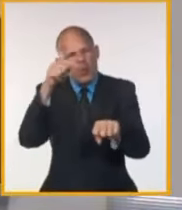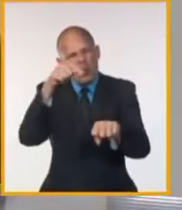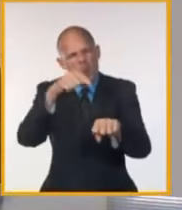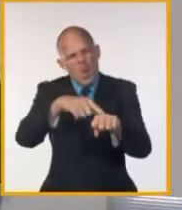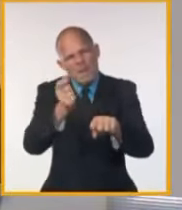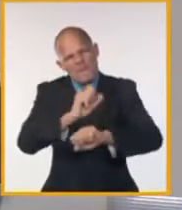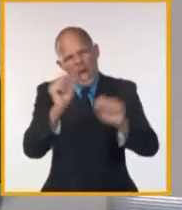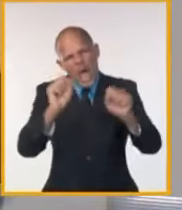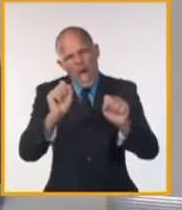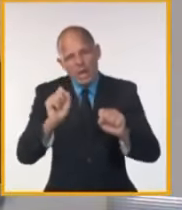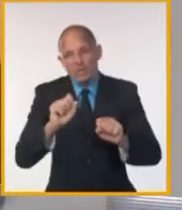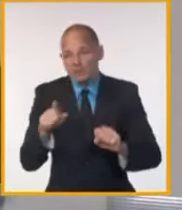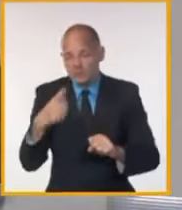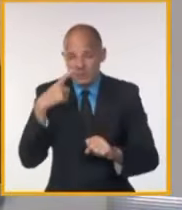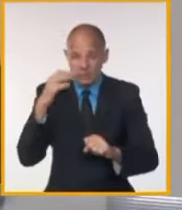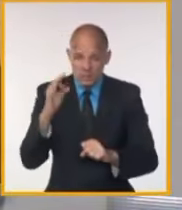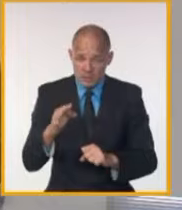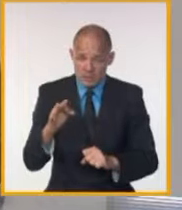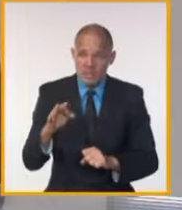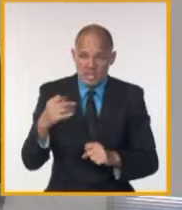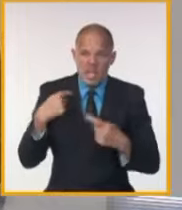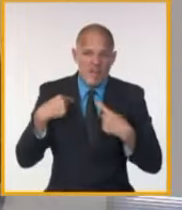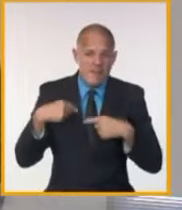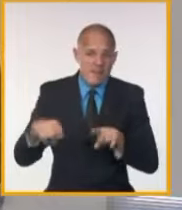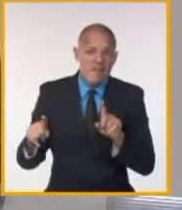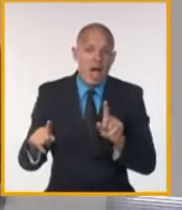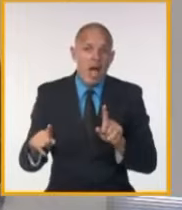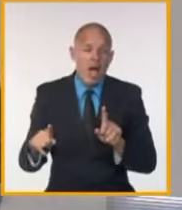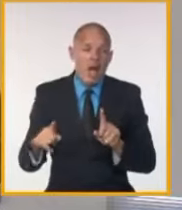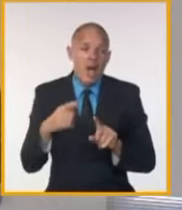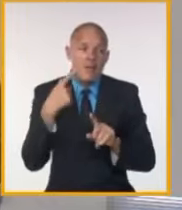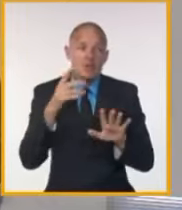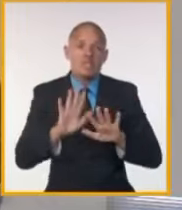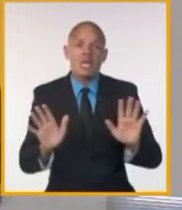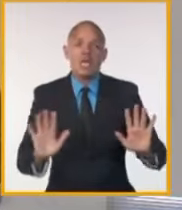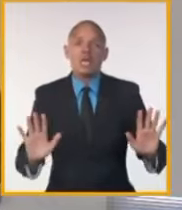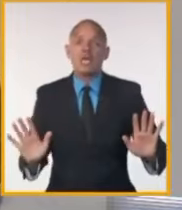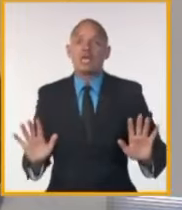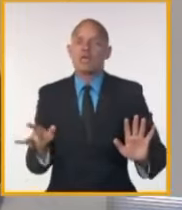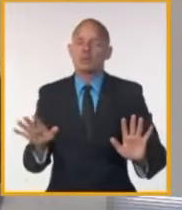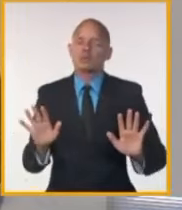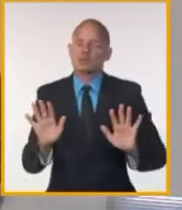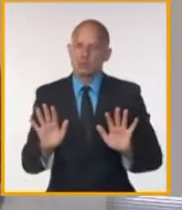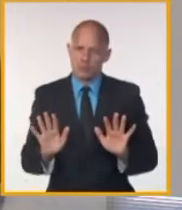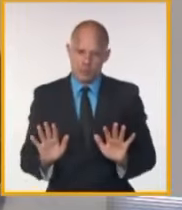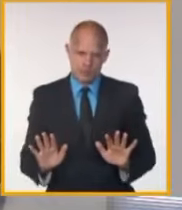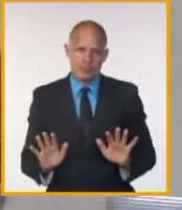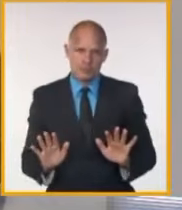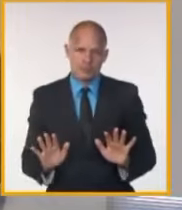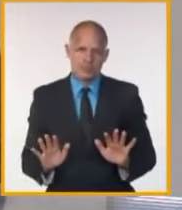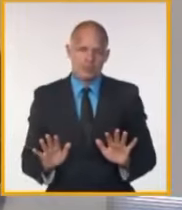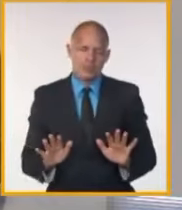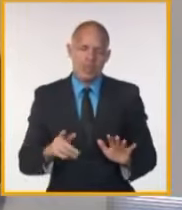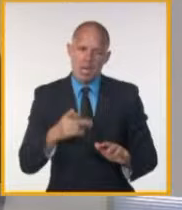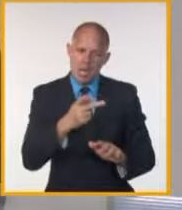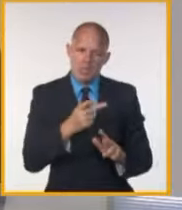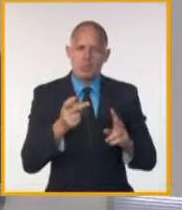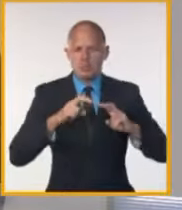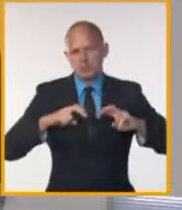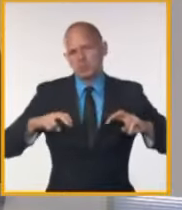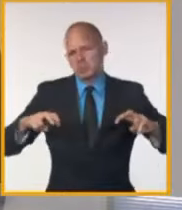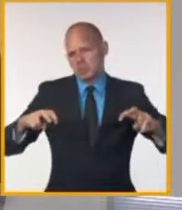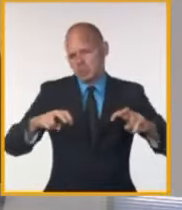para utilizarla para tratar de cambiar el curso de la guerra finalmente el curso de la guerra cambió por medios convencionales y después se